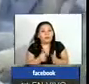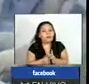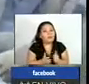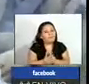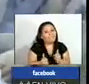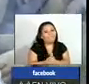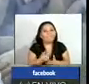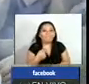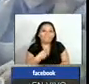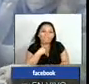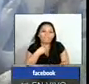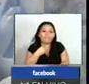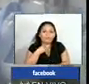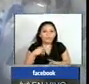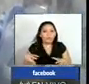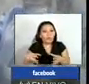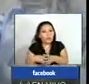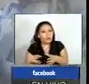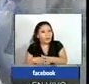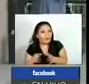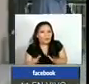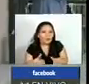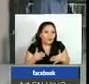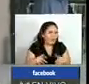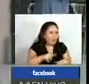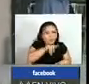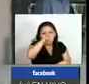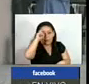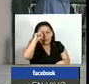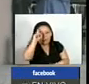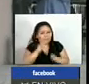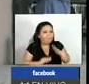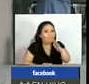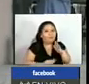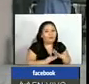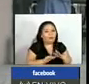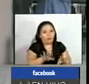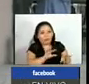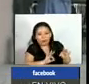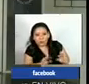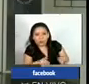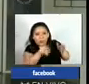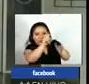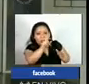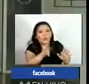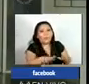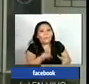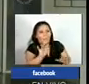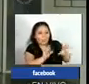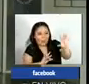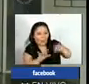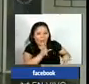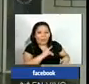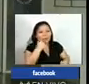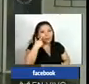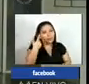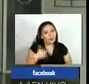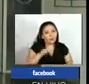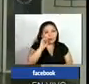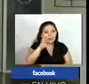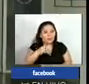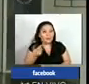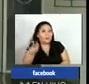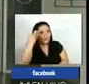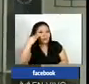han enfrentado los equipos auditores es la suspensión de los trabajos al ser retirados de algunas instituciones por el alto riesgo de contagios, según la